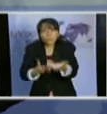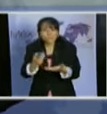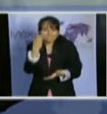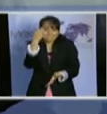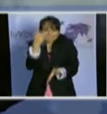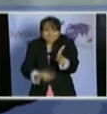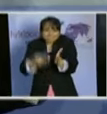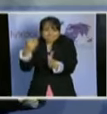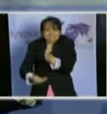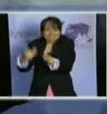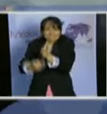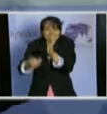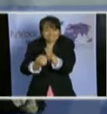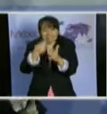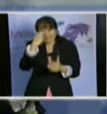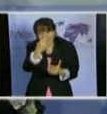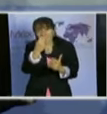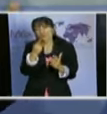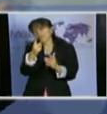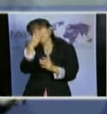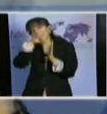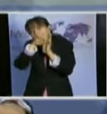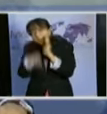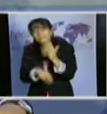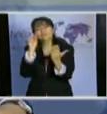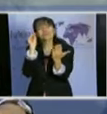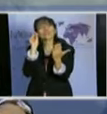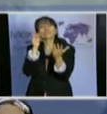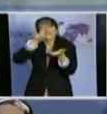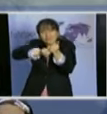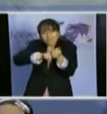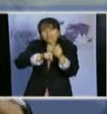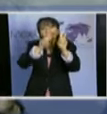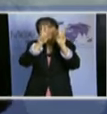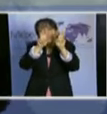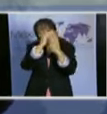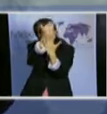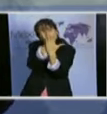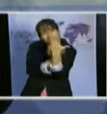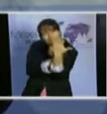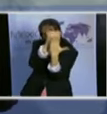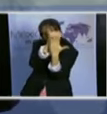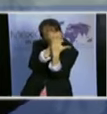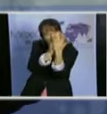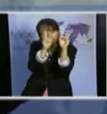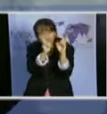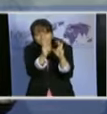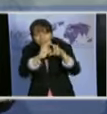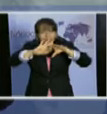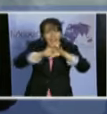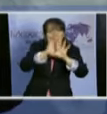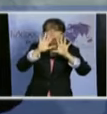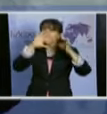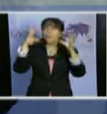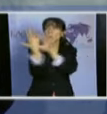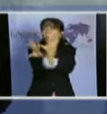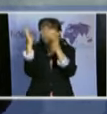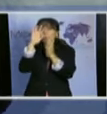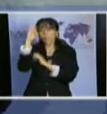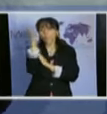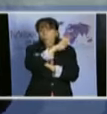de cómo en la Agenda Post-15, en cambio climático, en todos los temas de la agenda, se ha podido con inteligencia de las partes, de